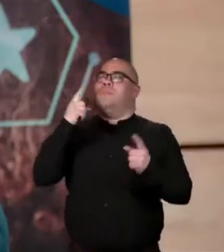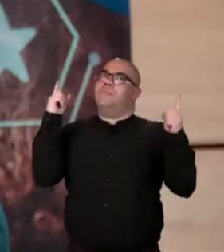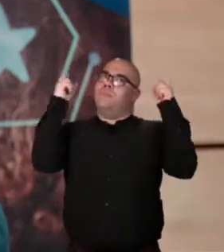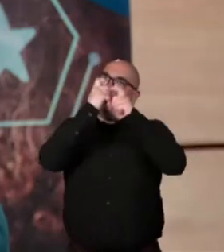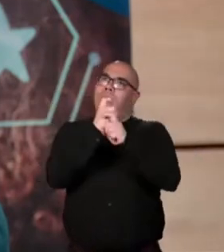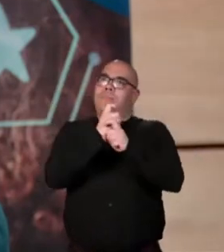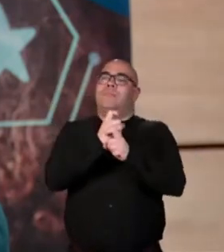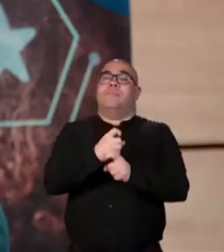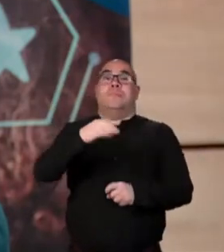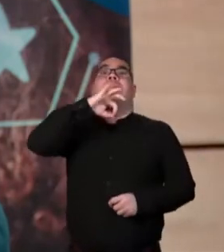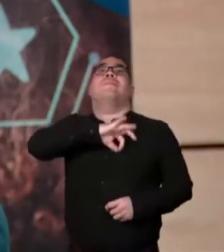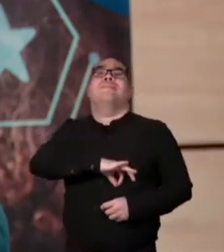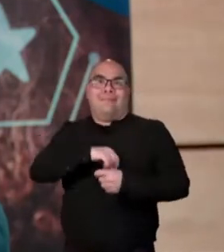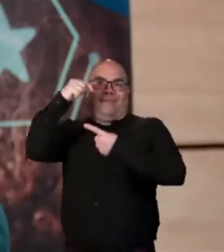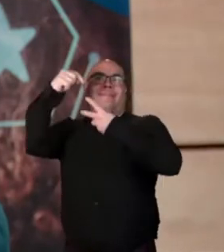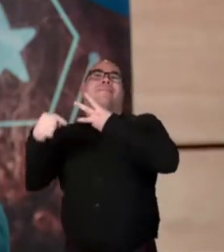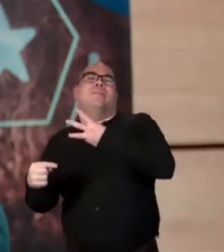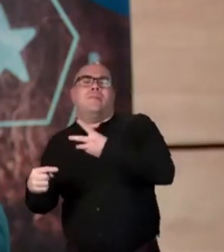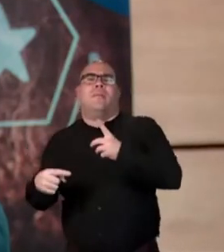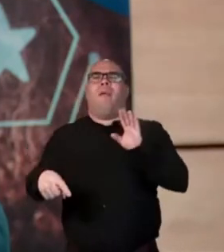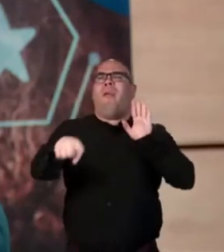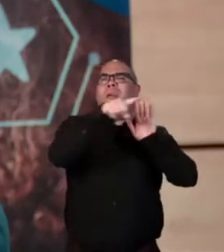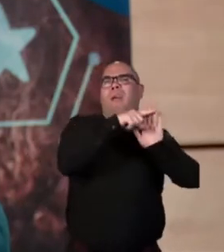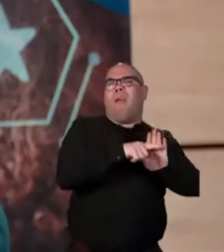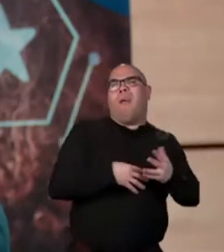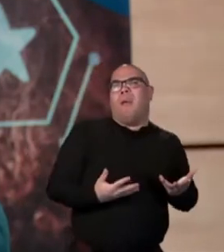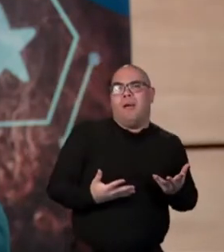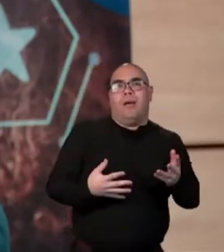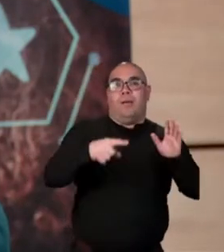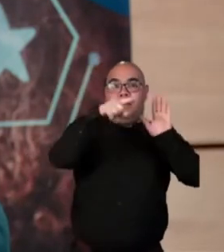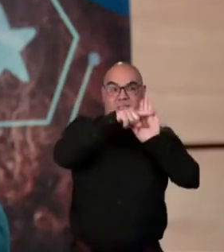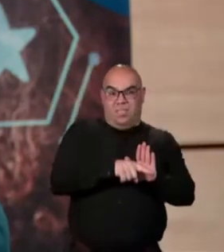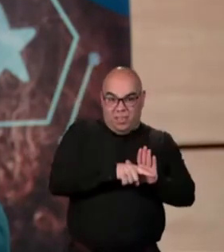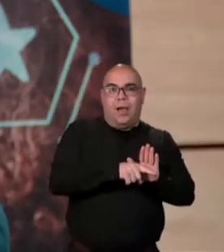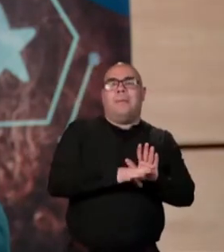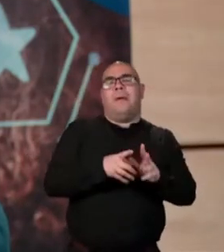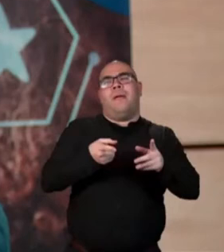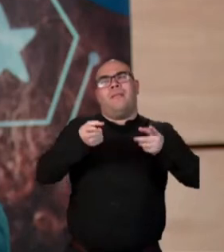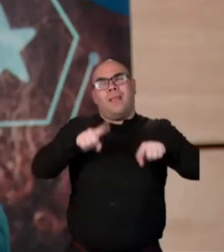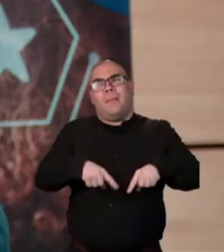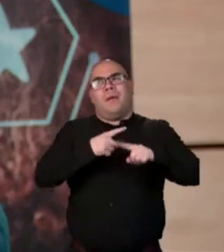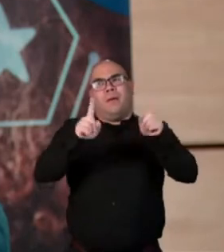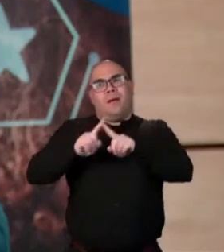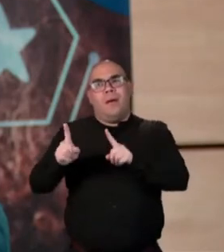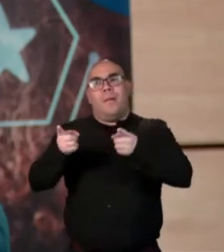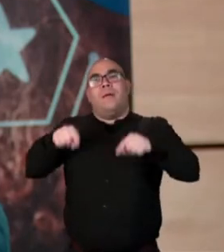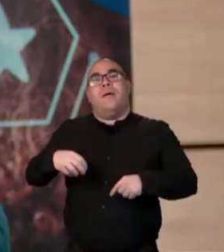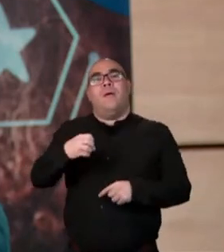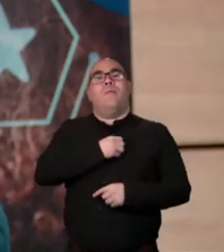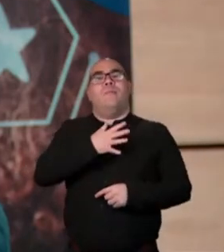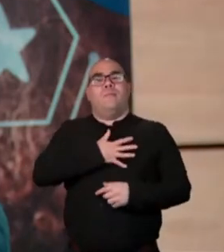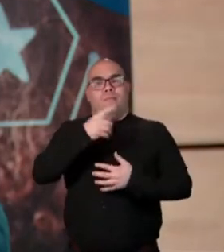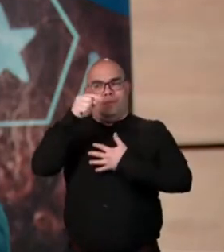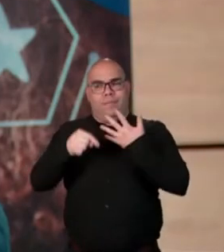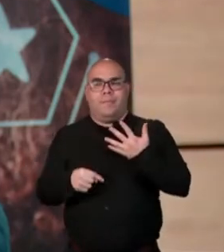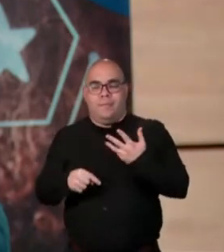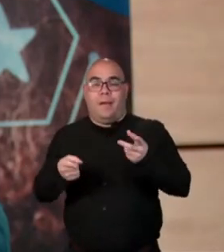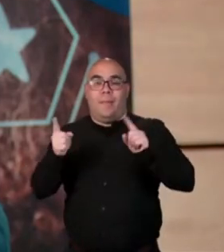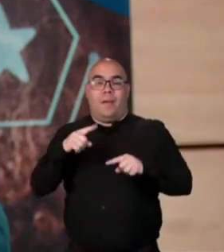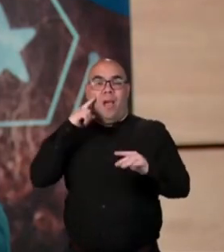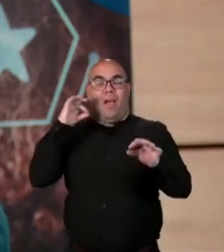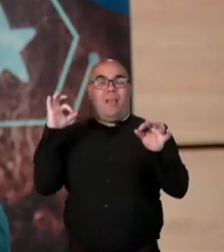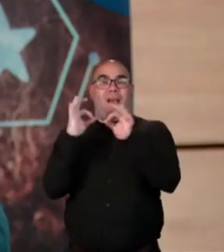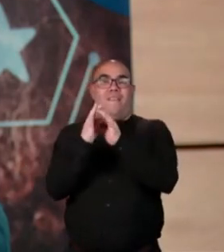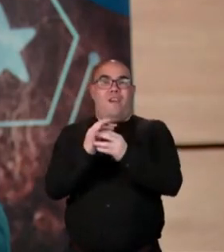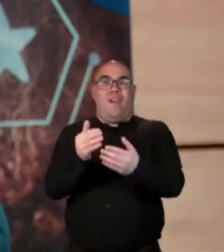desventajas hay desventajas hay diferencias hay oportunidades también y si nosotros miramos el enfoque previo